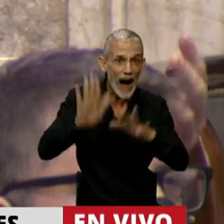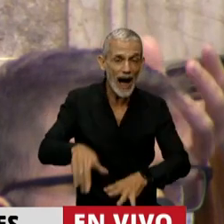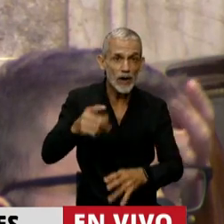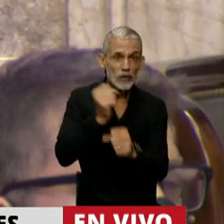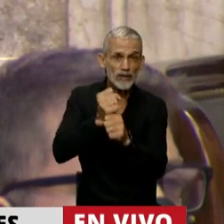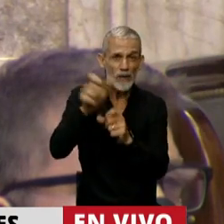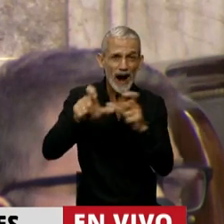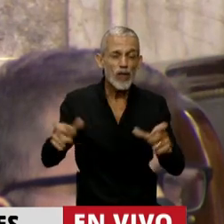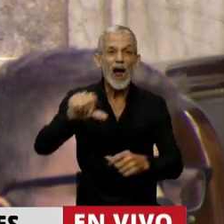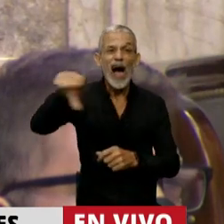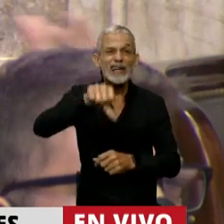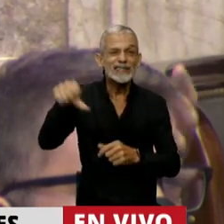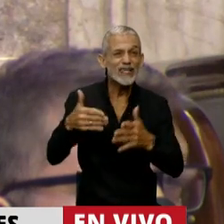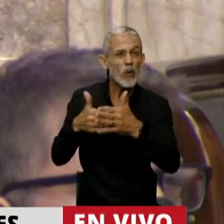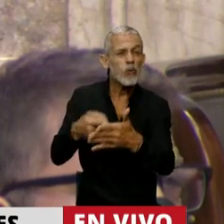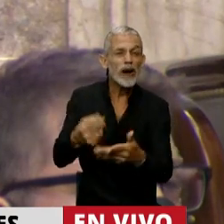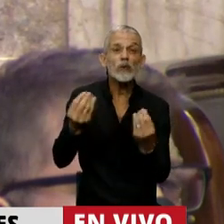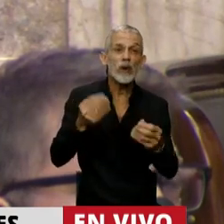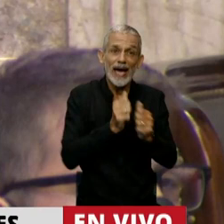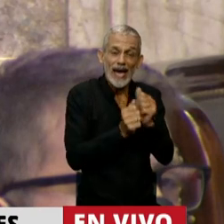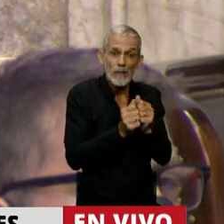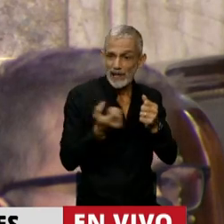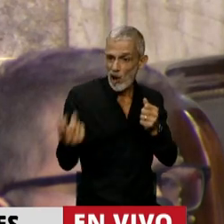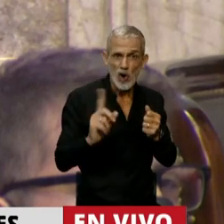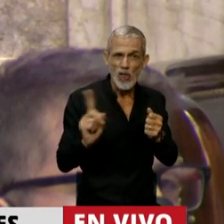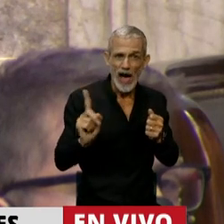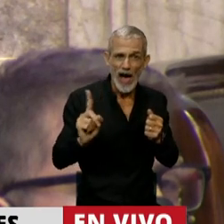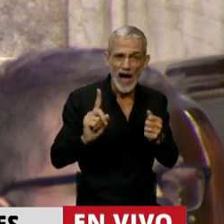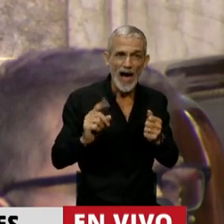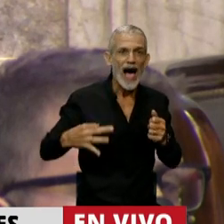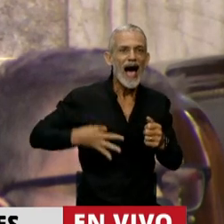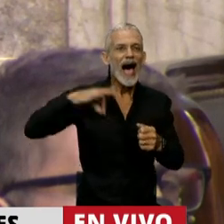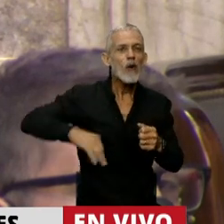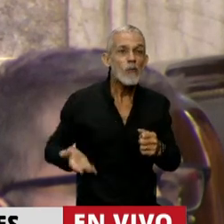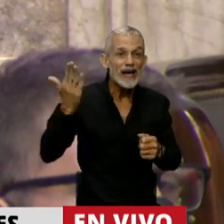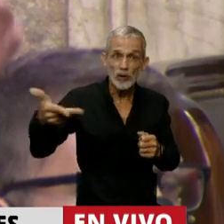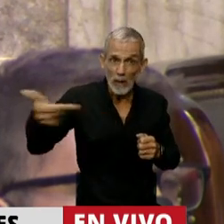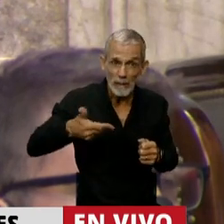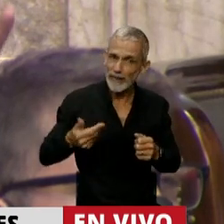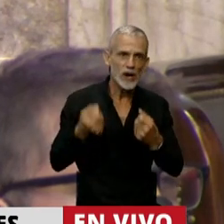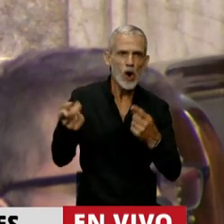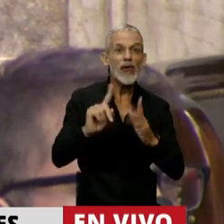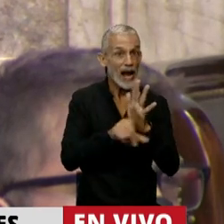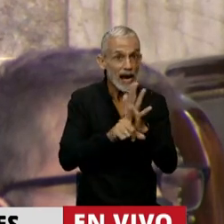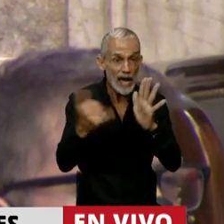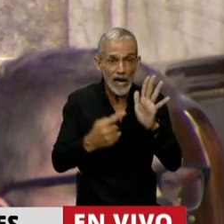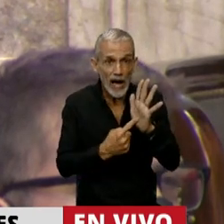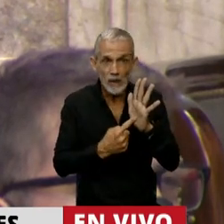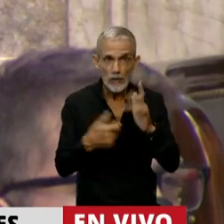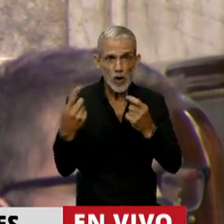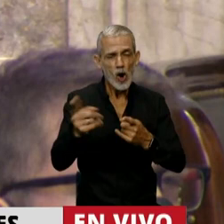los trabajadores de Aceitero y del Puerto porque estas multinacionales no le dan el aumento que piden por ley.